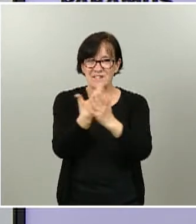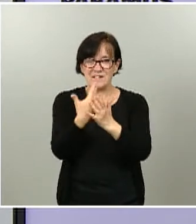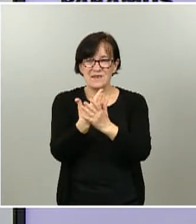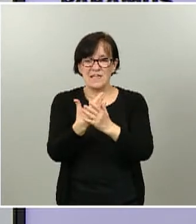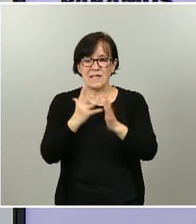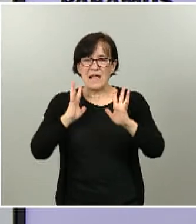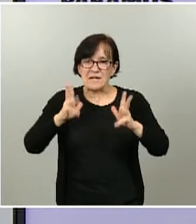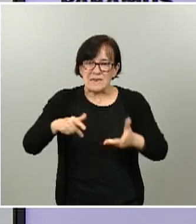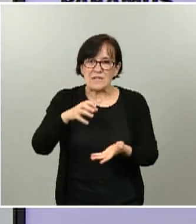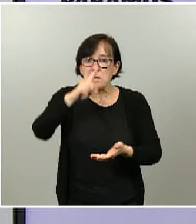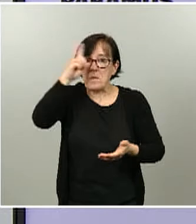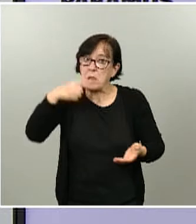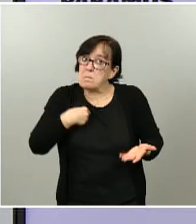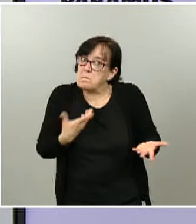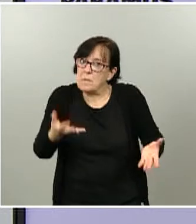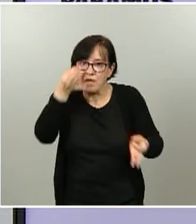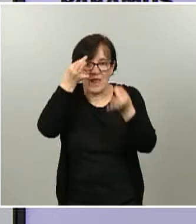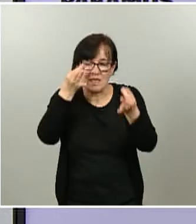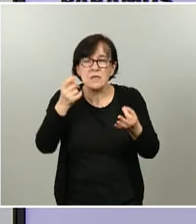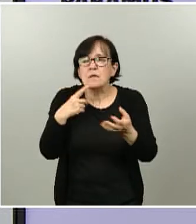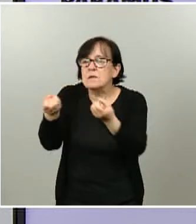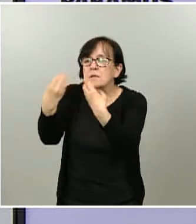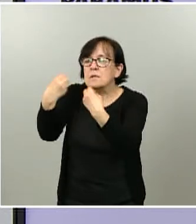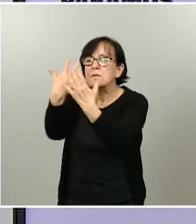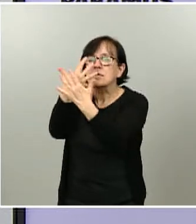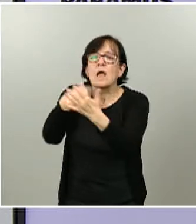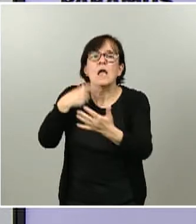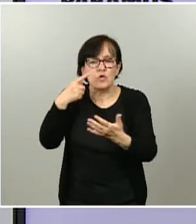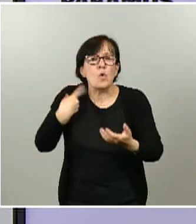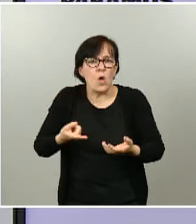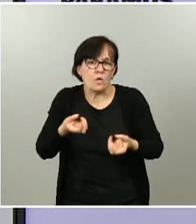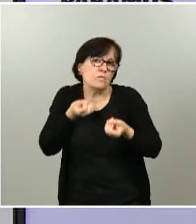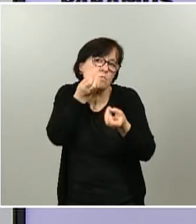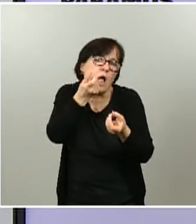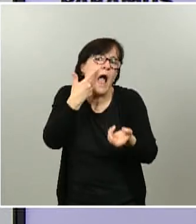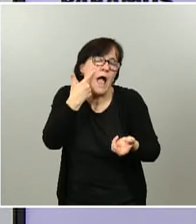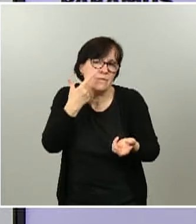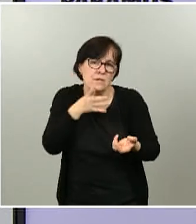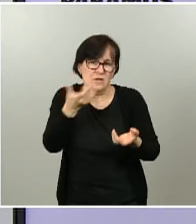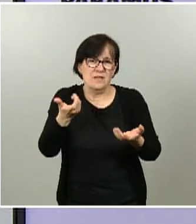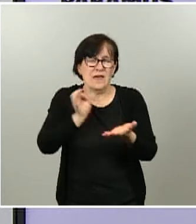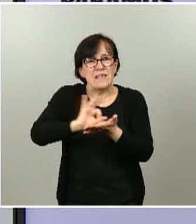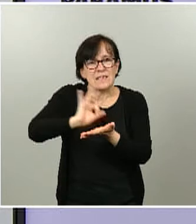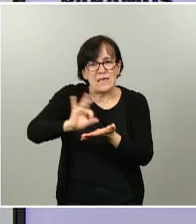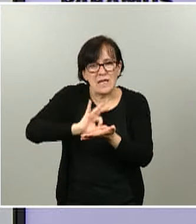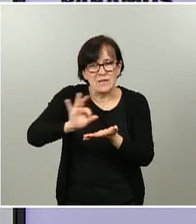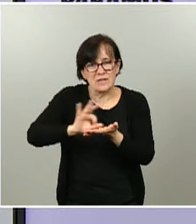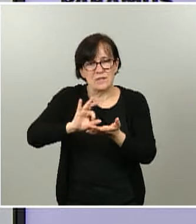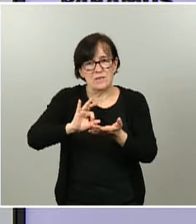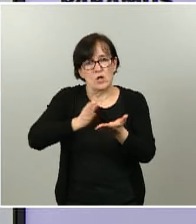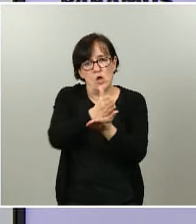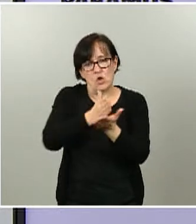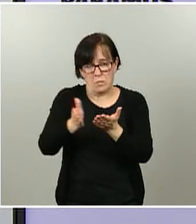pues no tengo los detalles, voy a informarme de los mismos y se los vamos a dar a conocer a través de los servicios de comunicación de mi ministerio.